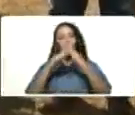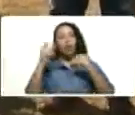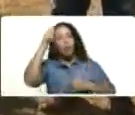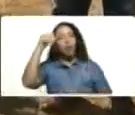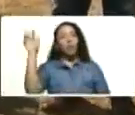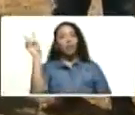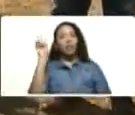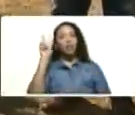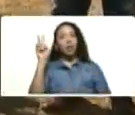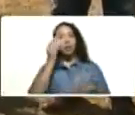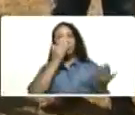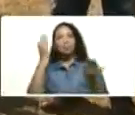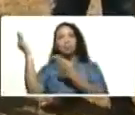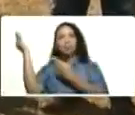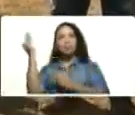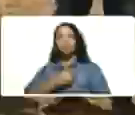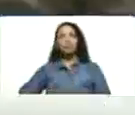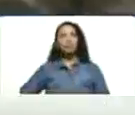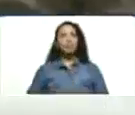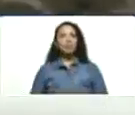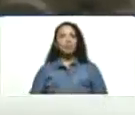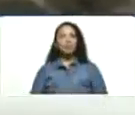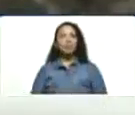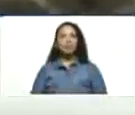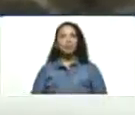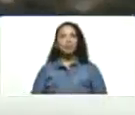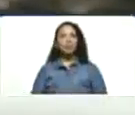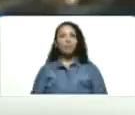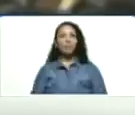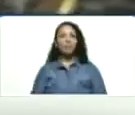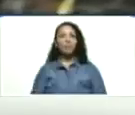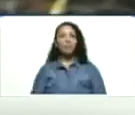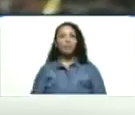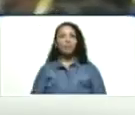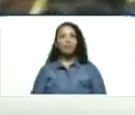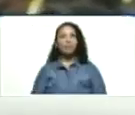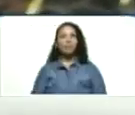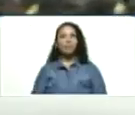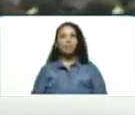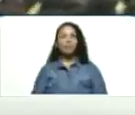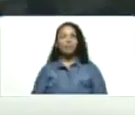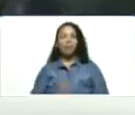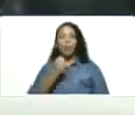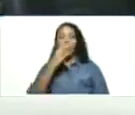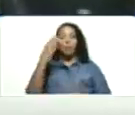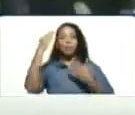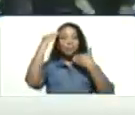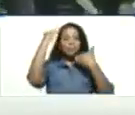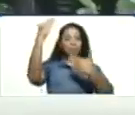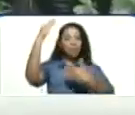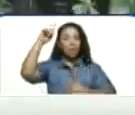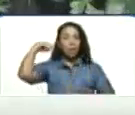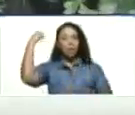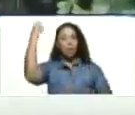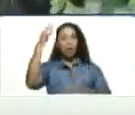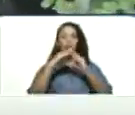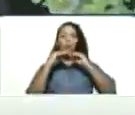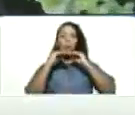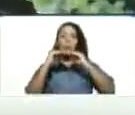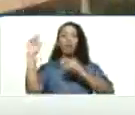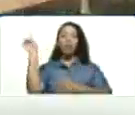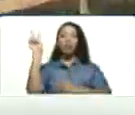podamos unir por un objetivo, la felicidad de Venezuela, la felicidad de la patria. Así que yo les digo a